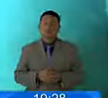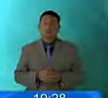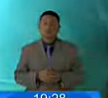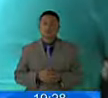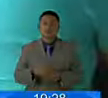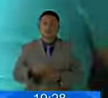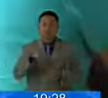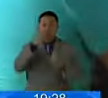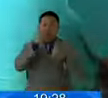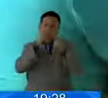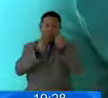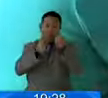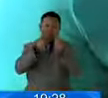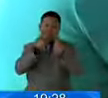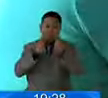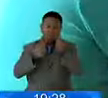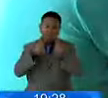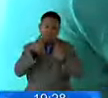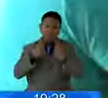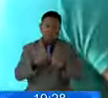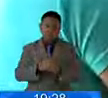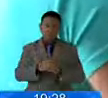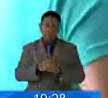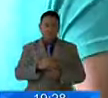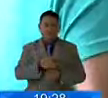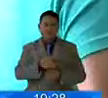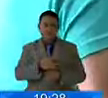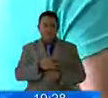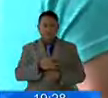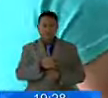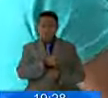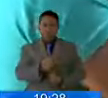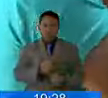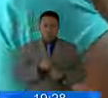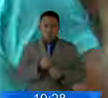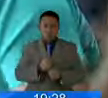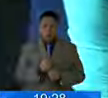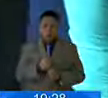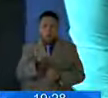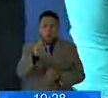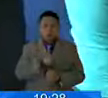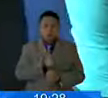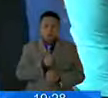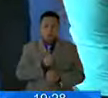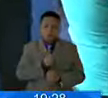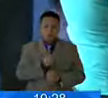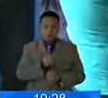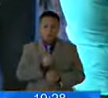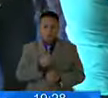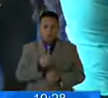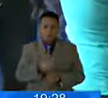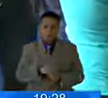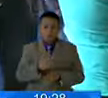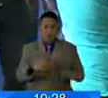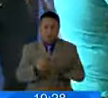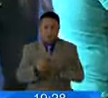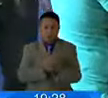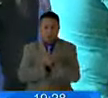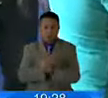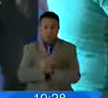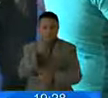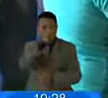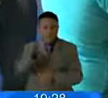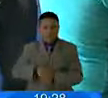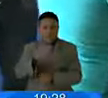Las lágrimas corrieron por las mejillas, hasta el corazón más valiente latió por segundos más fuerte. El reencuentro selló el amor que nunca murió entre